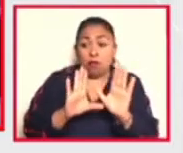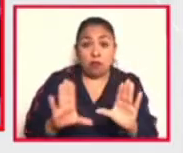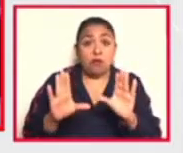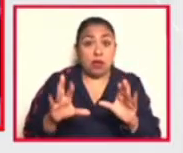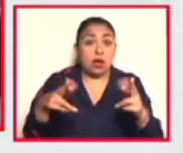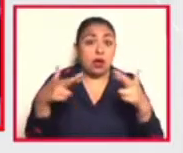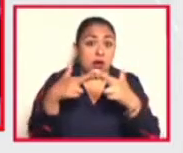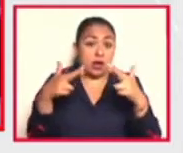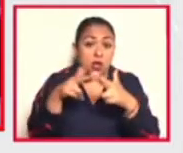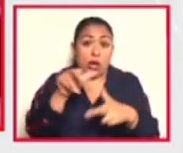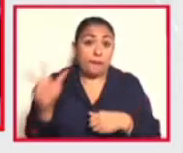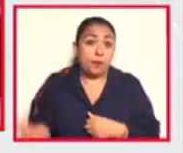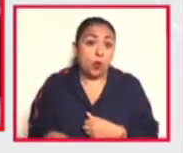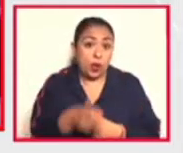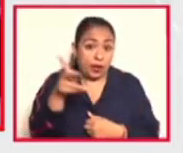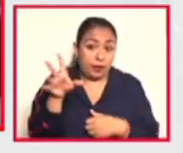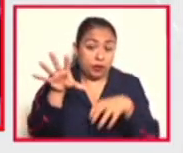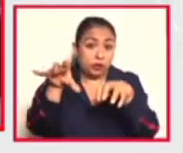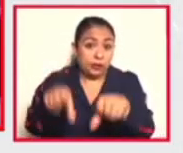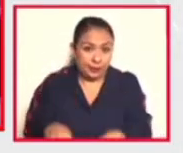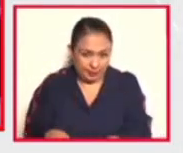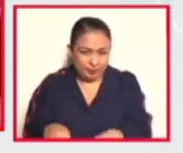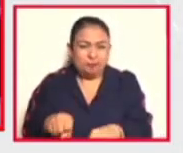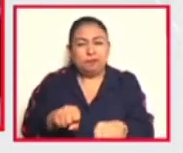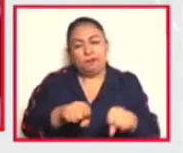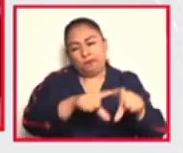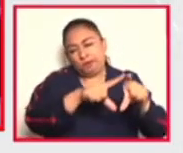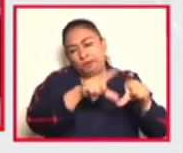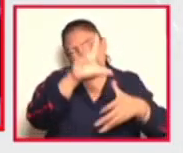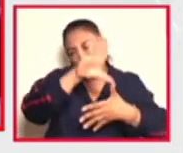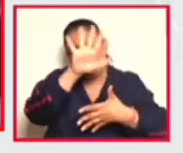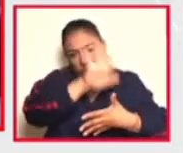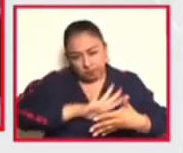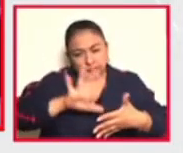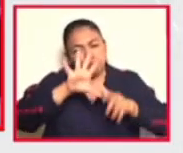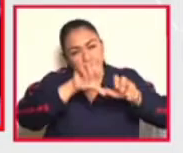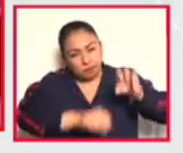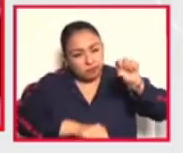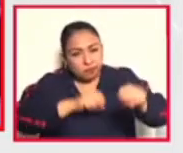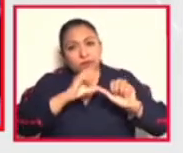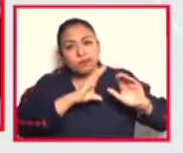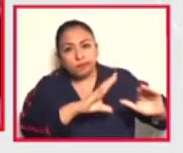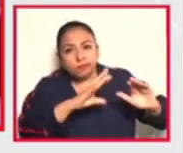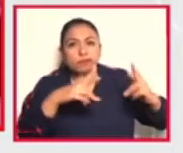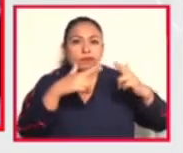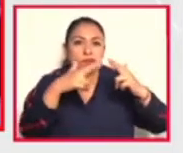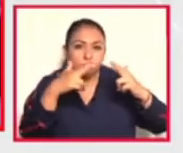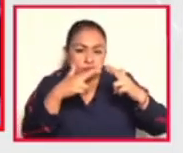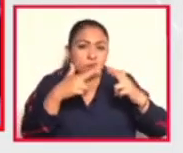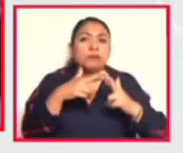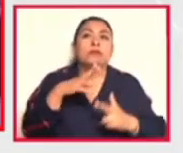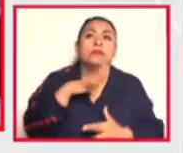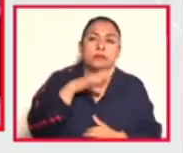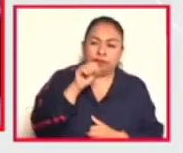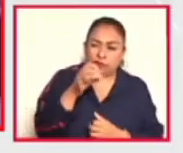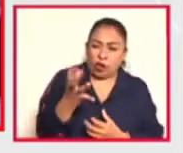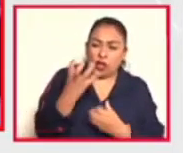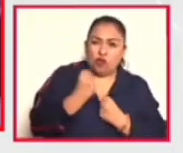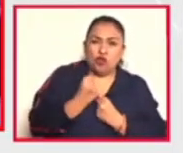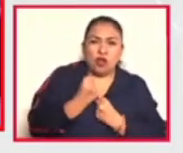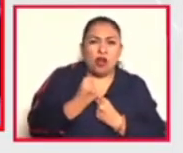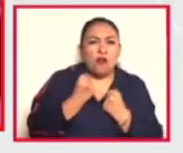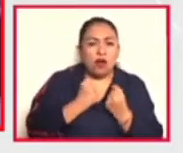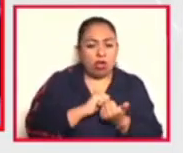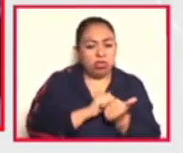los pueblos conquistadores de todo el territorio americano y que ha venido, por un lado, sí arraigándose, pero por otro transformando